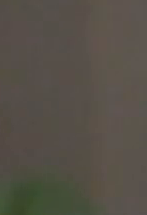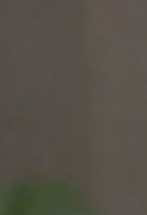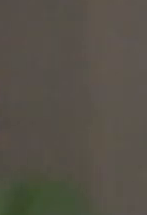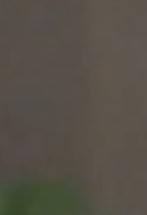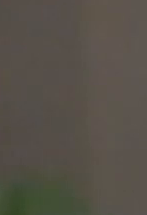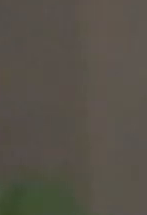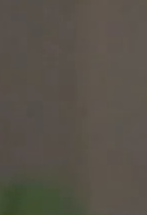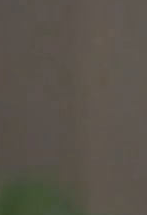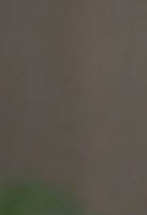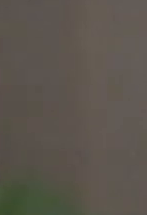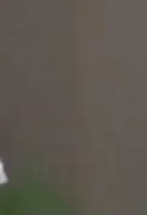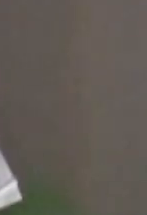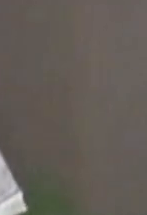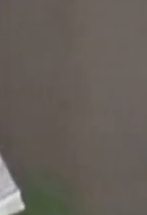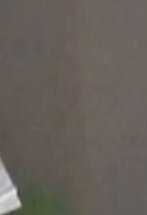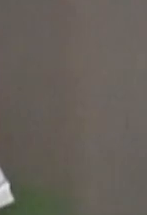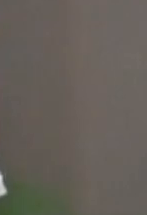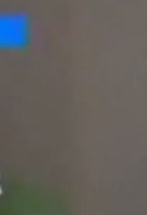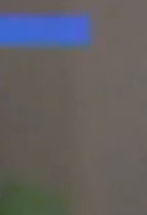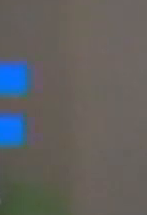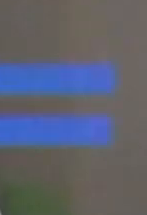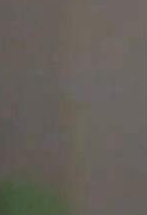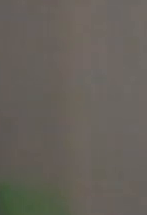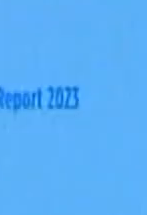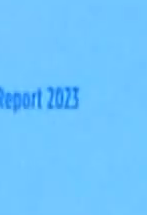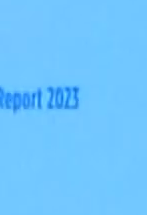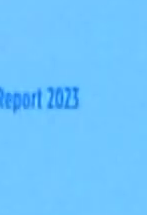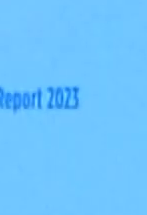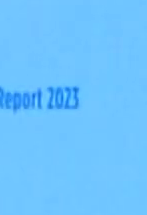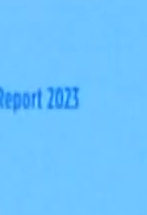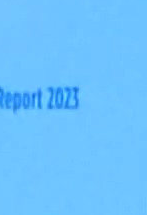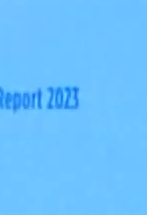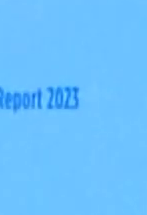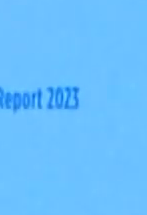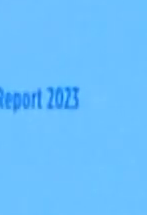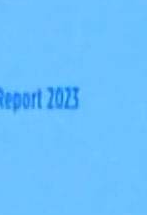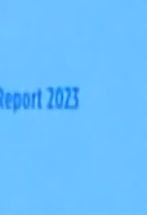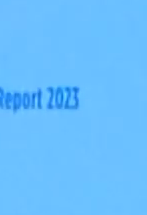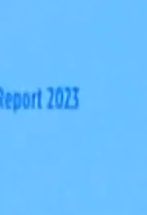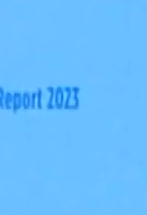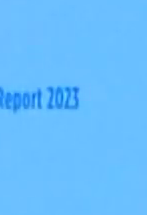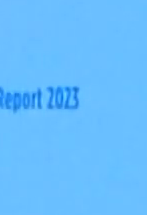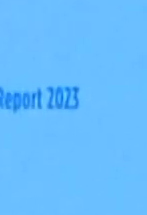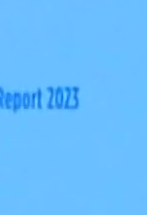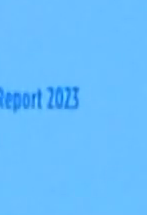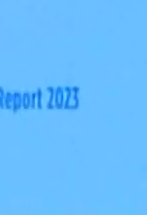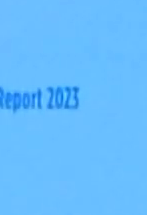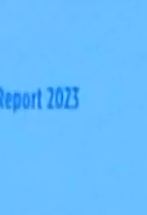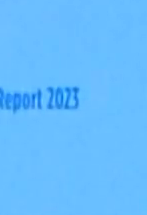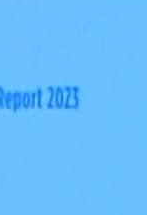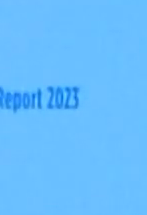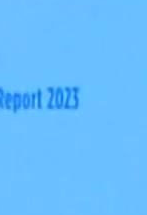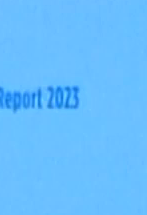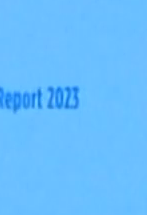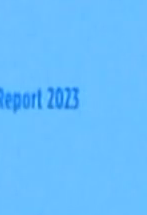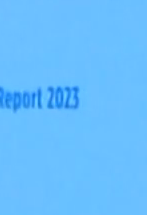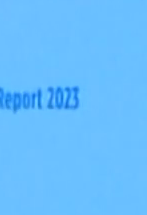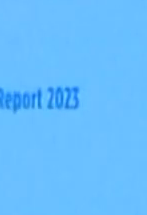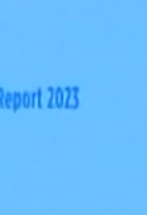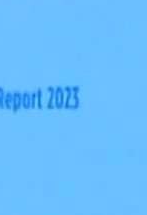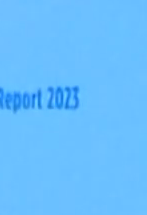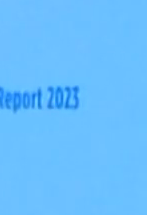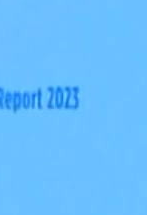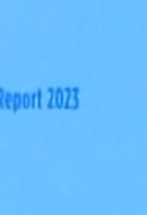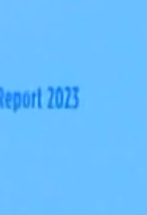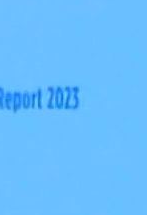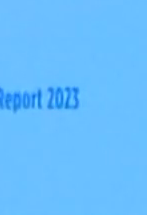éxtasis. Aún más dramático es el aumento de personas que padecen trastornos por consumo de drogas. Con 39,5 millones de casos,